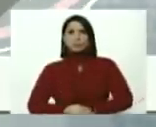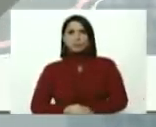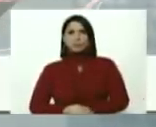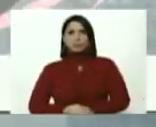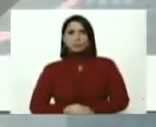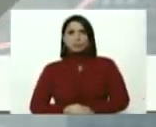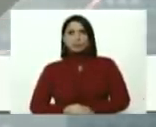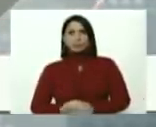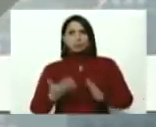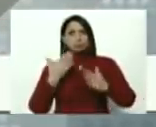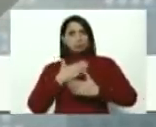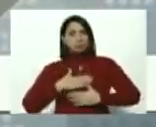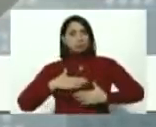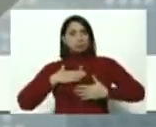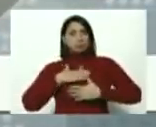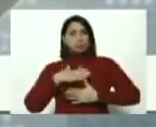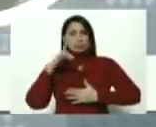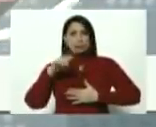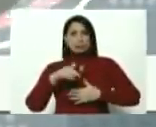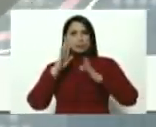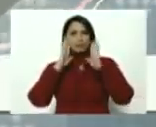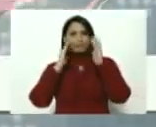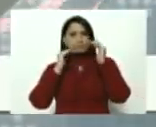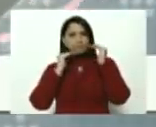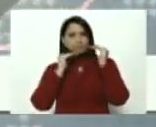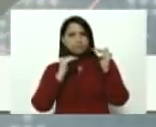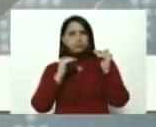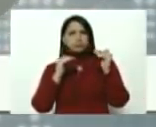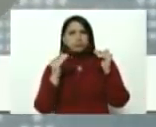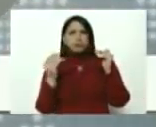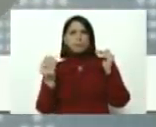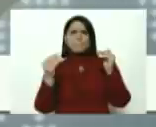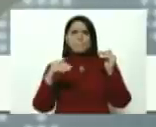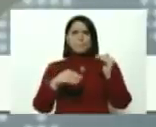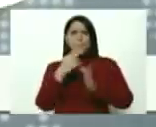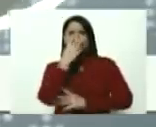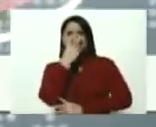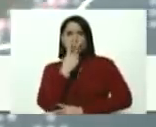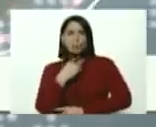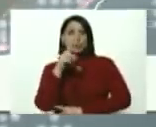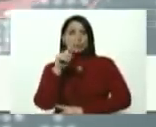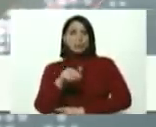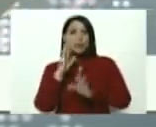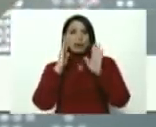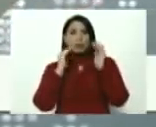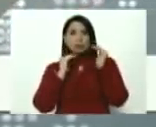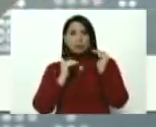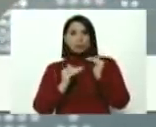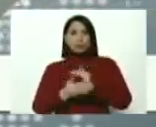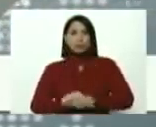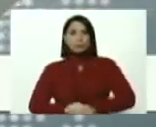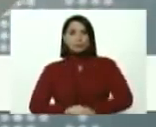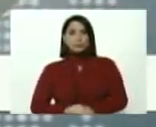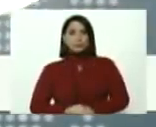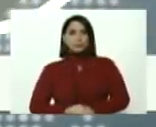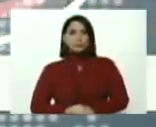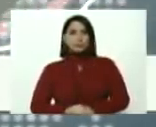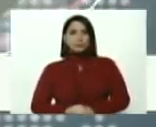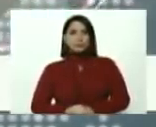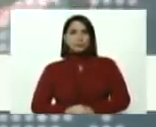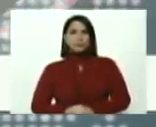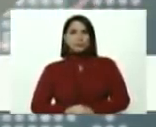caridad cristiana, con la atención de los más desposeídos, con la atención de aquellos que más